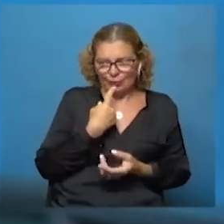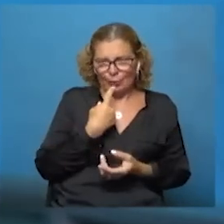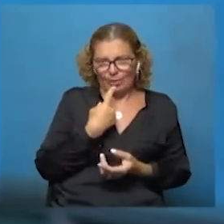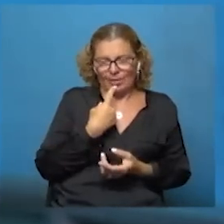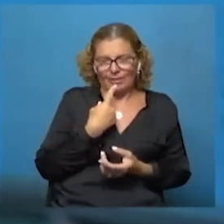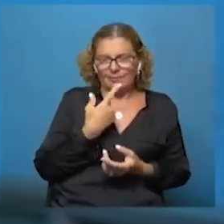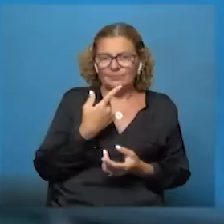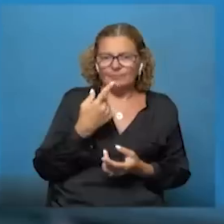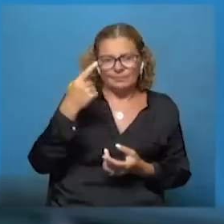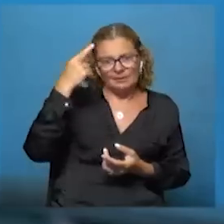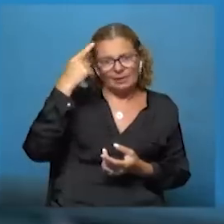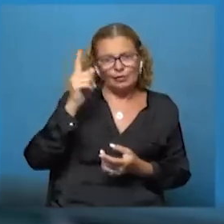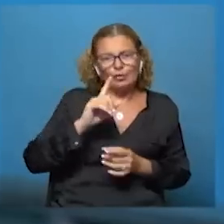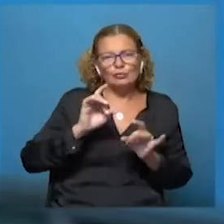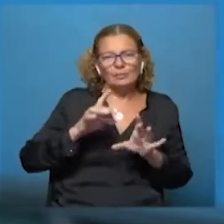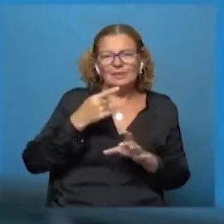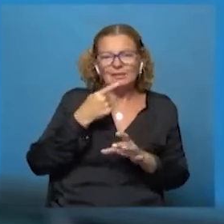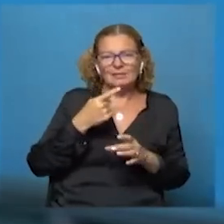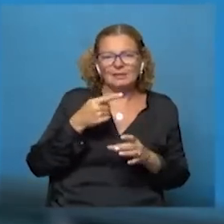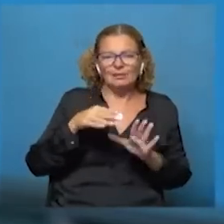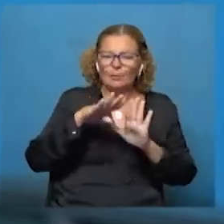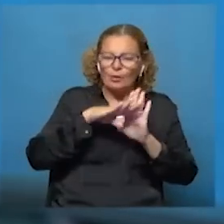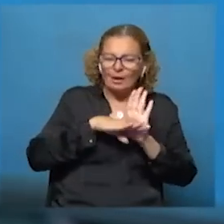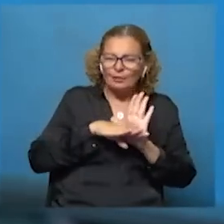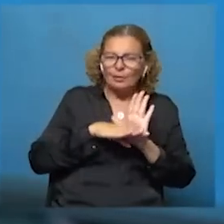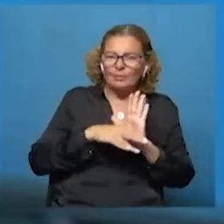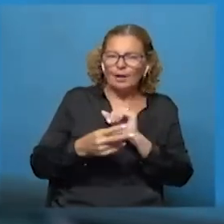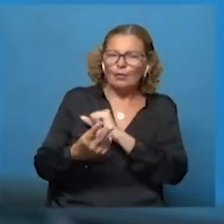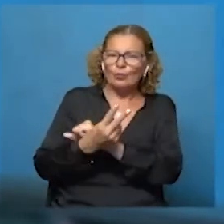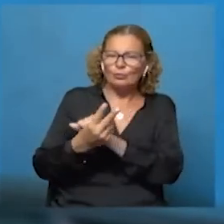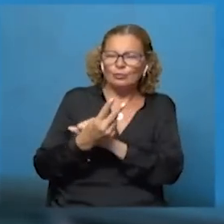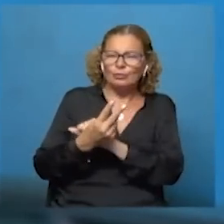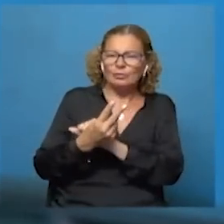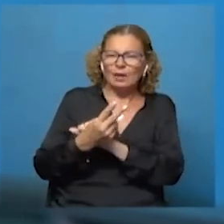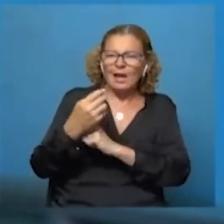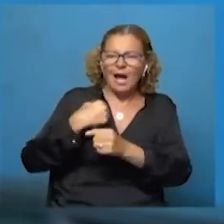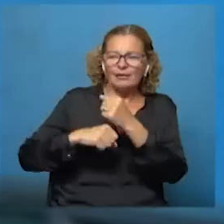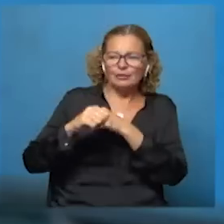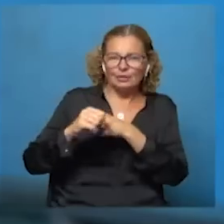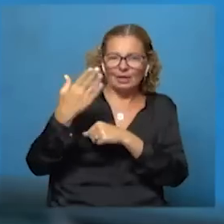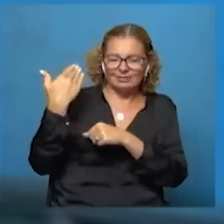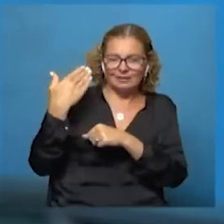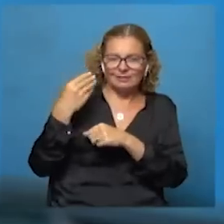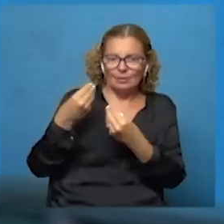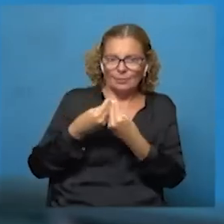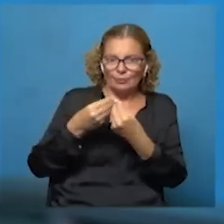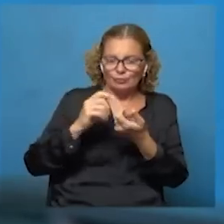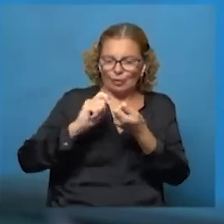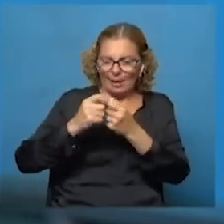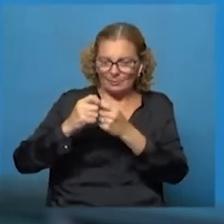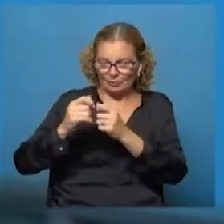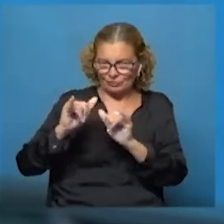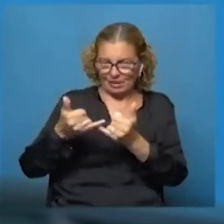pero con Ánimo de no solo corregir porque estas normas de la custodia vienen de hace unos cuantos años y hubo muchas modificaciones